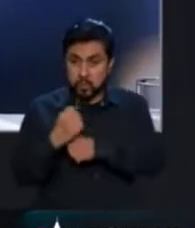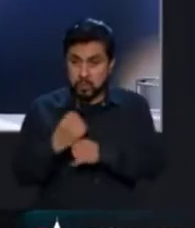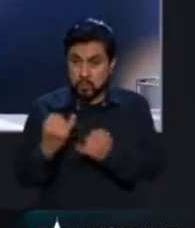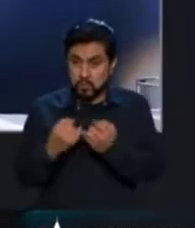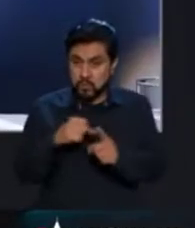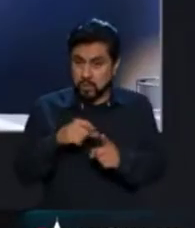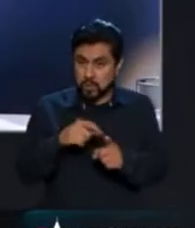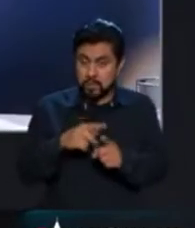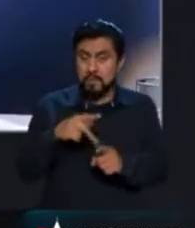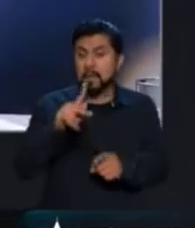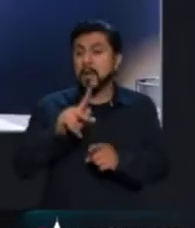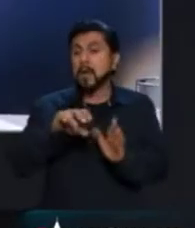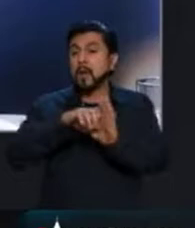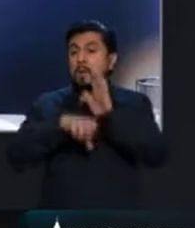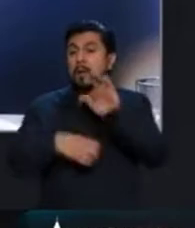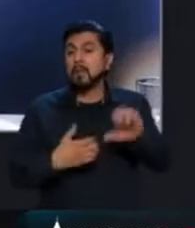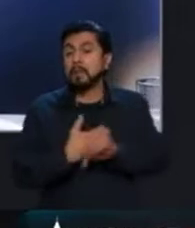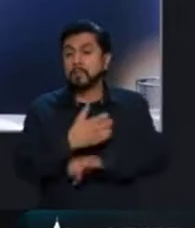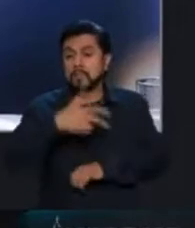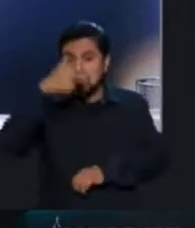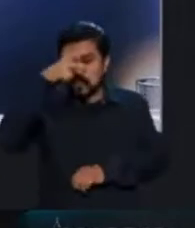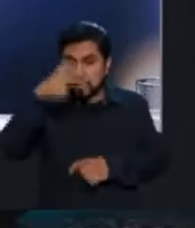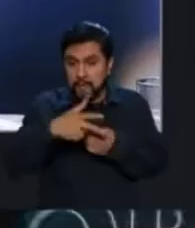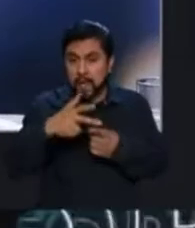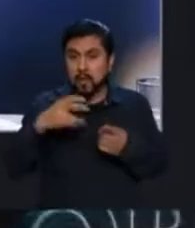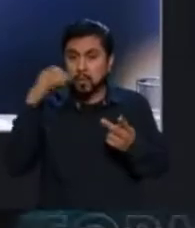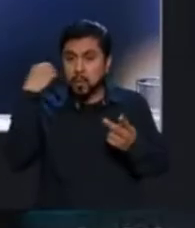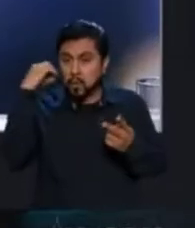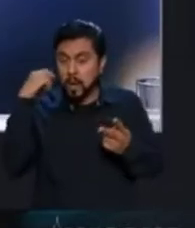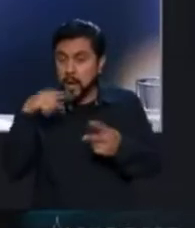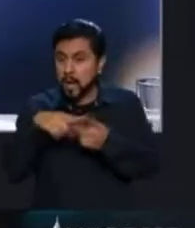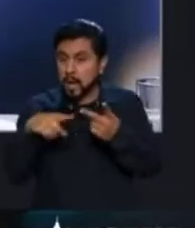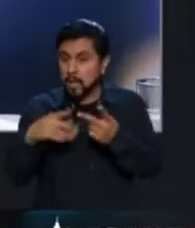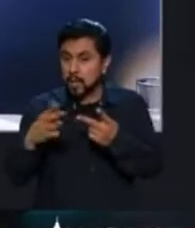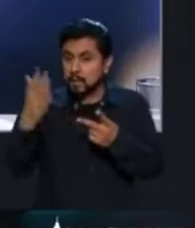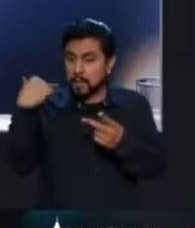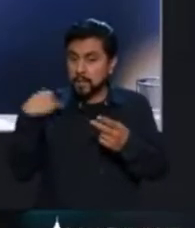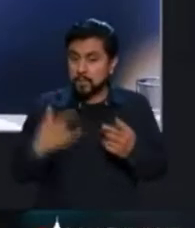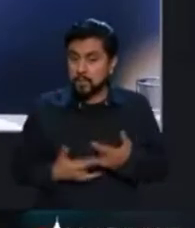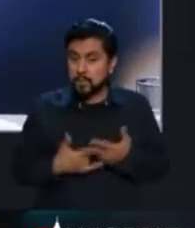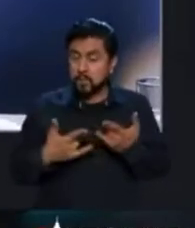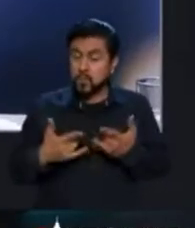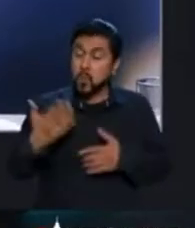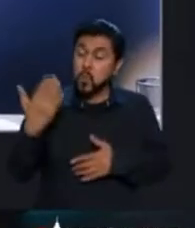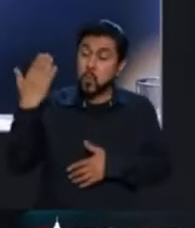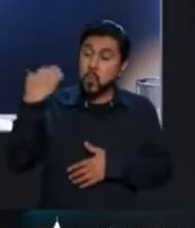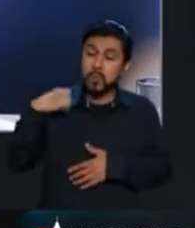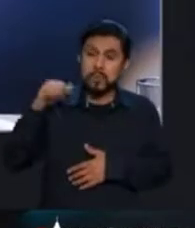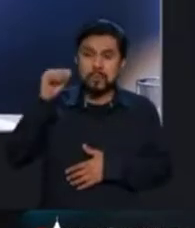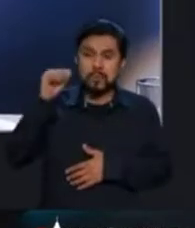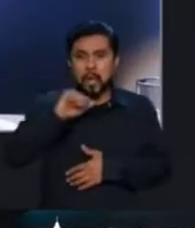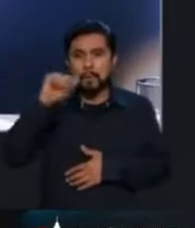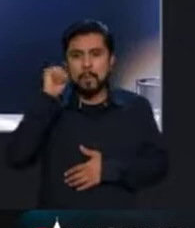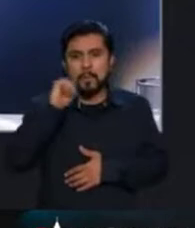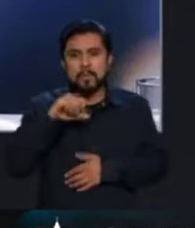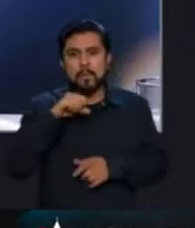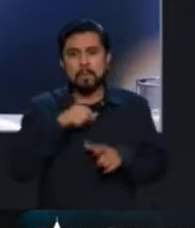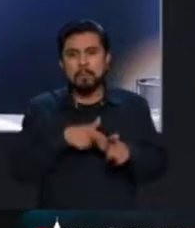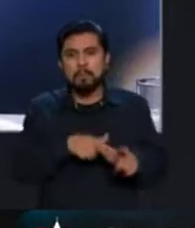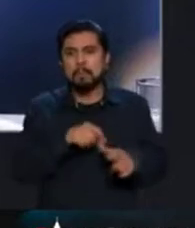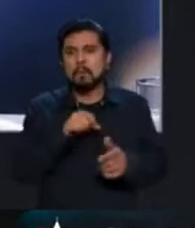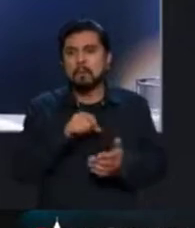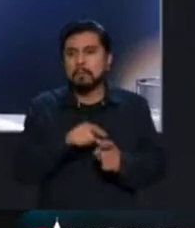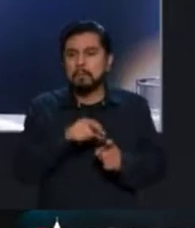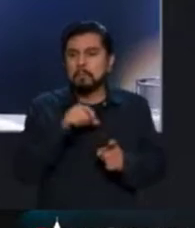una cosa, Hidalgo, por ejemplo, Oaxaca también, pues estados históricamente priistas que directamente se alinean